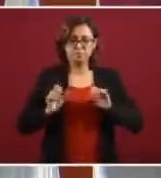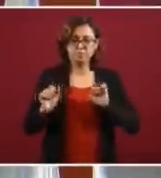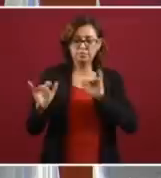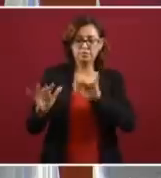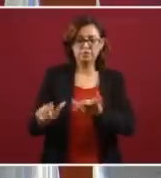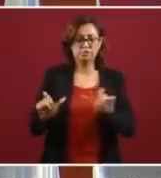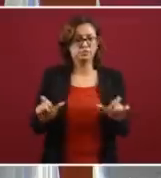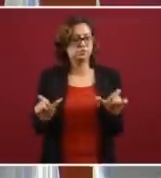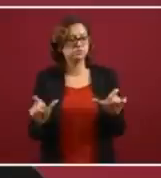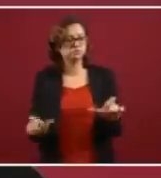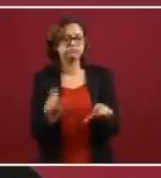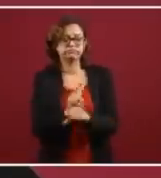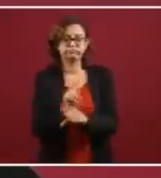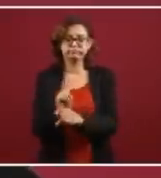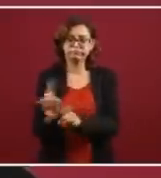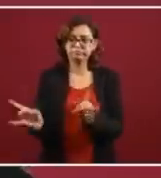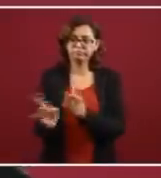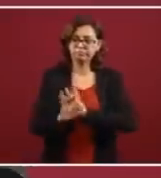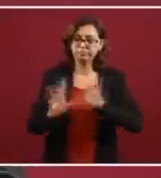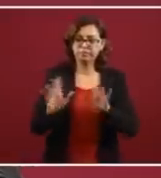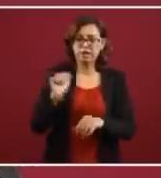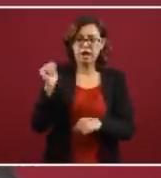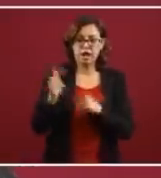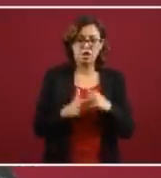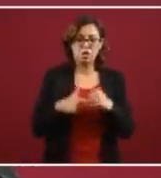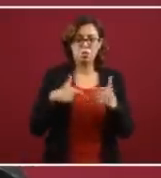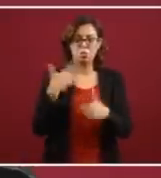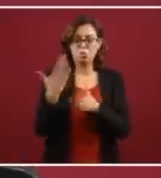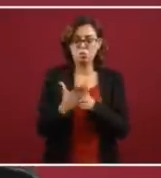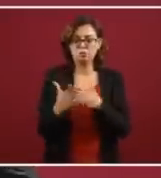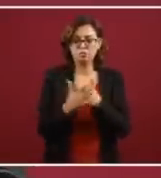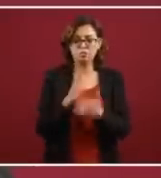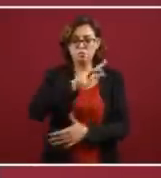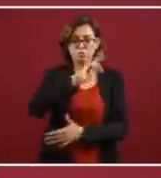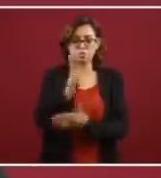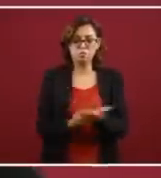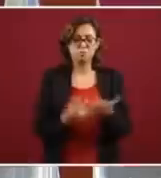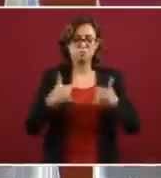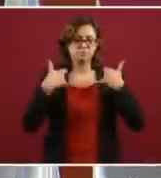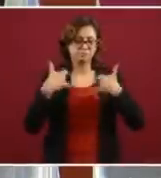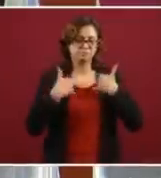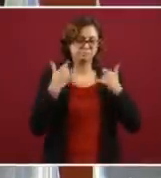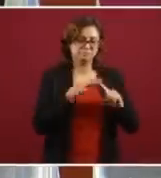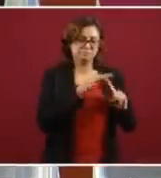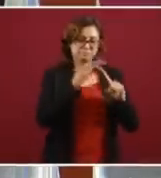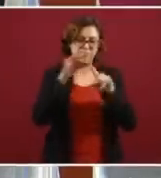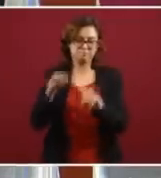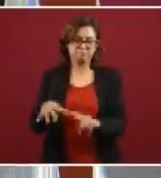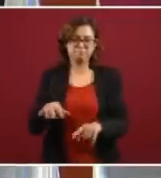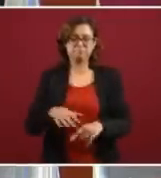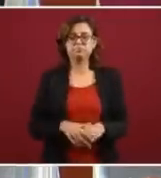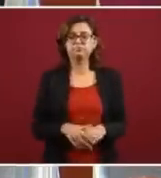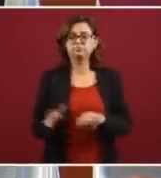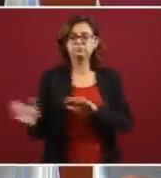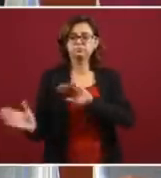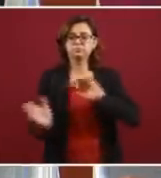seguridad y el apoyo cuando se lleve a cabo el siguiente programa de llevar a jóvenes ahí. La que sigue, por favor.